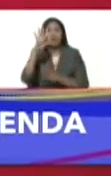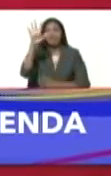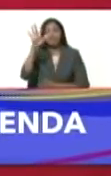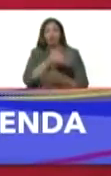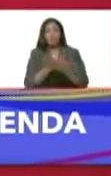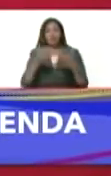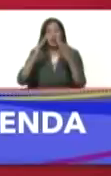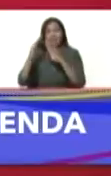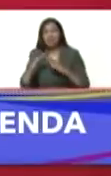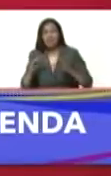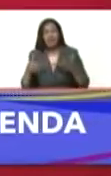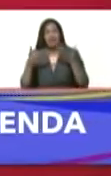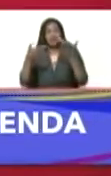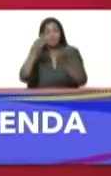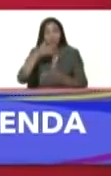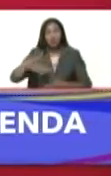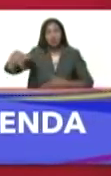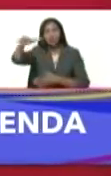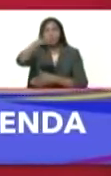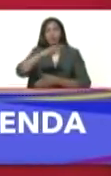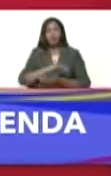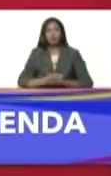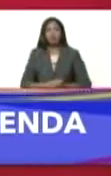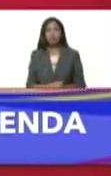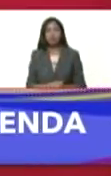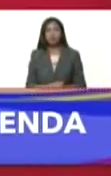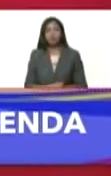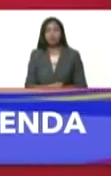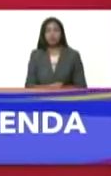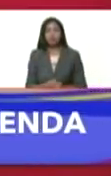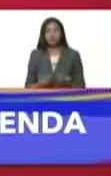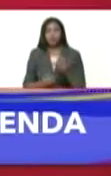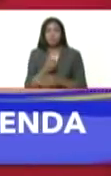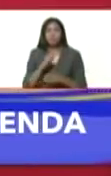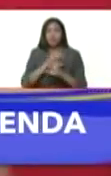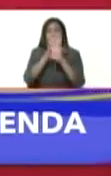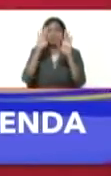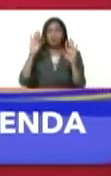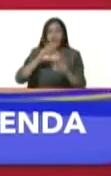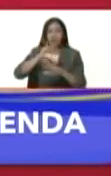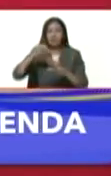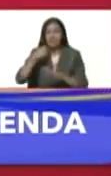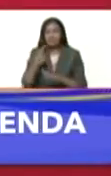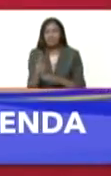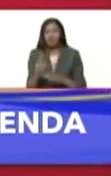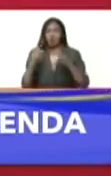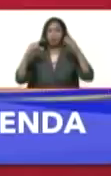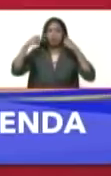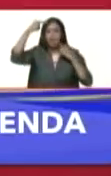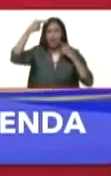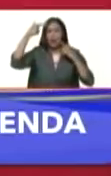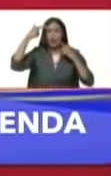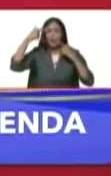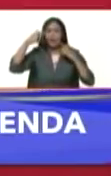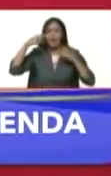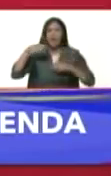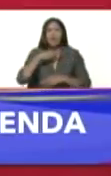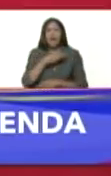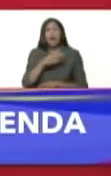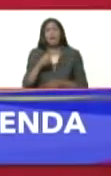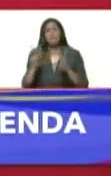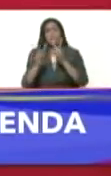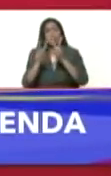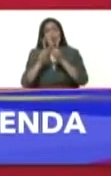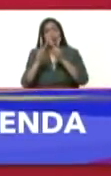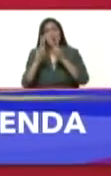millones de viviendas para el pueblo. Más temprano que tarde, dijo el comandante Hugo Chávez, la gran misión Vivienda